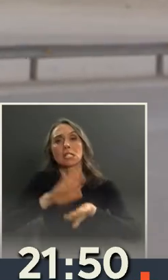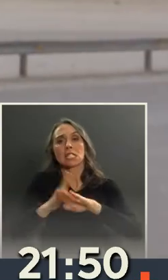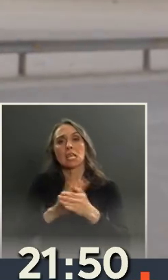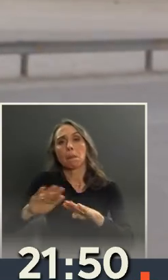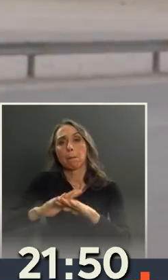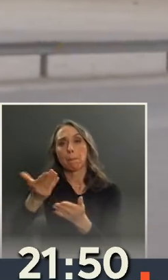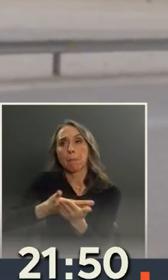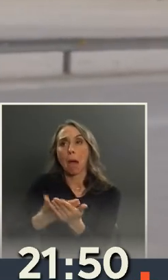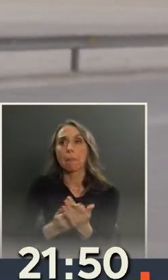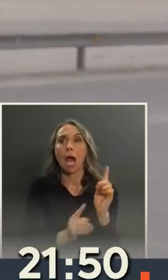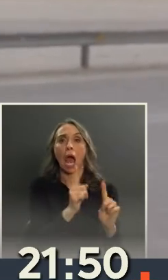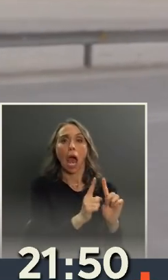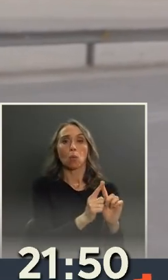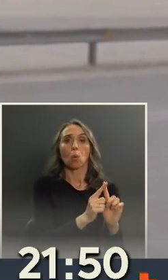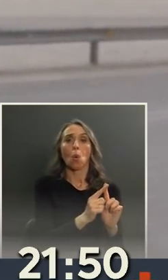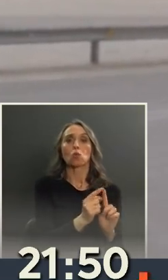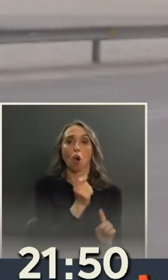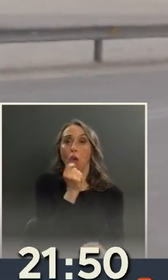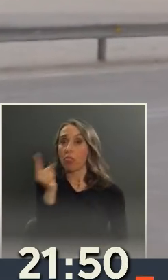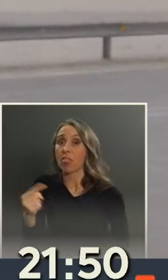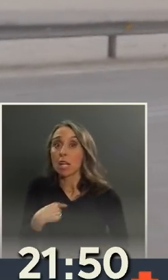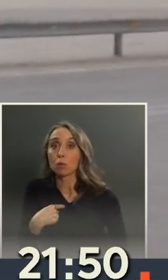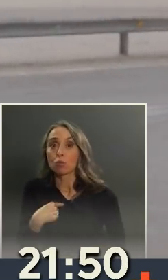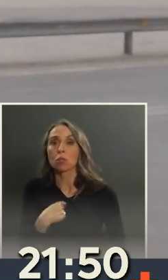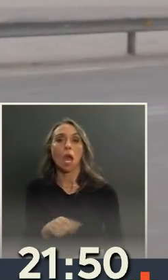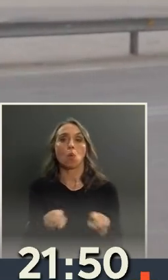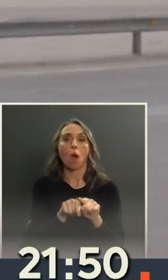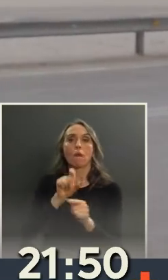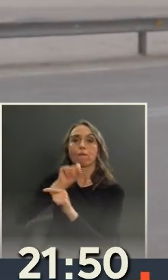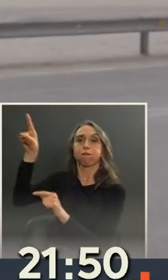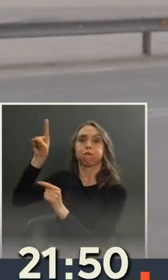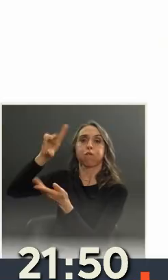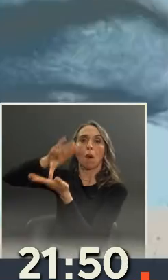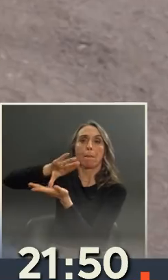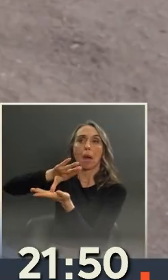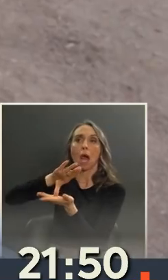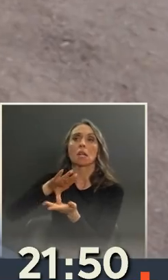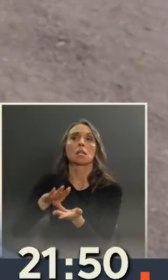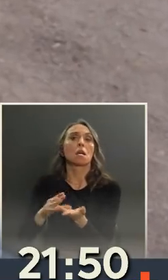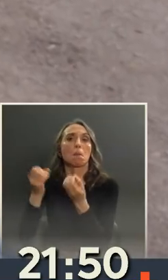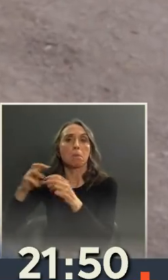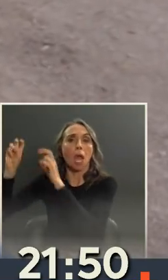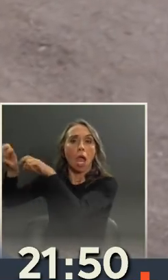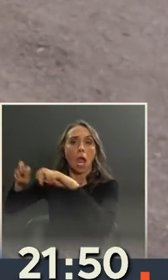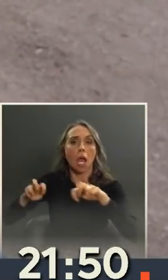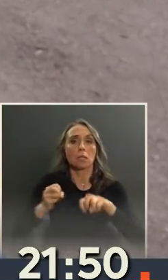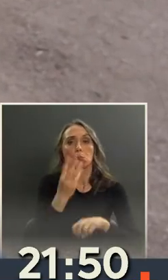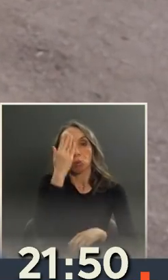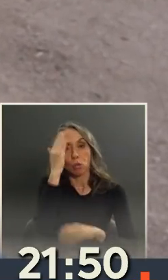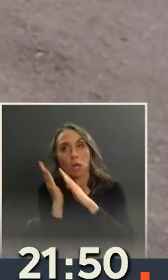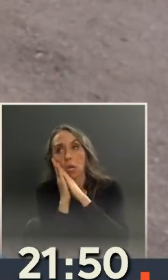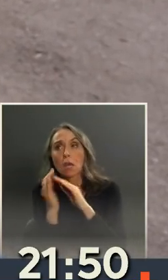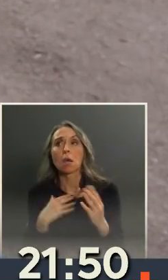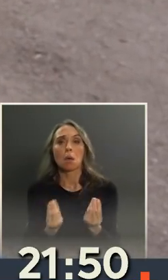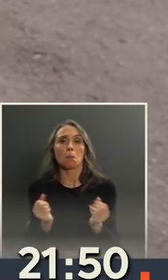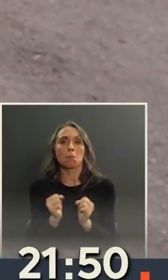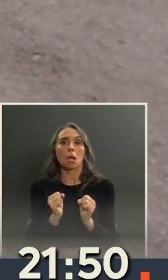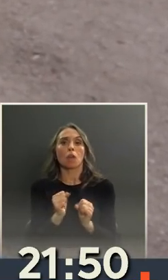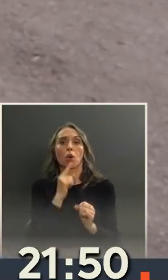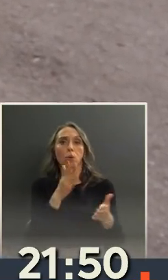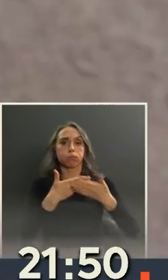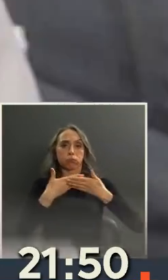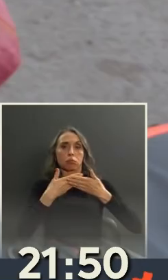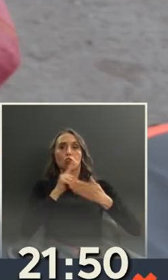el caso y lo deportan, pues entonces todo este trayecto que hicimos, tenemos días sin dormir... Por miedo que hasta ya no nos dejan entrar también, pues